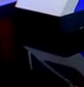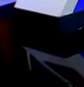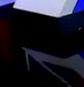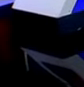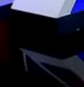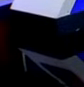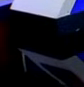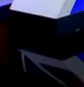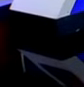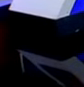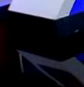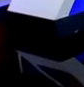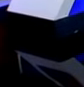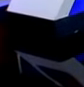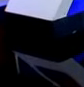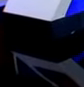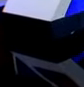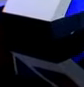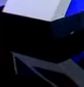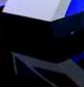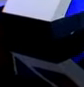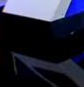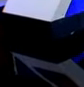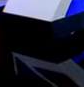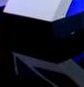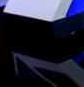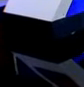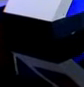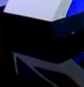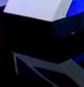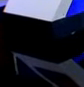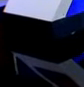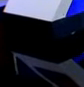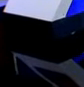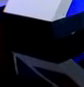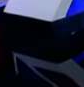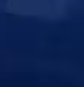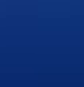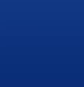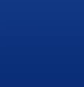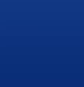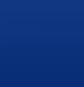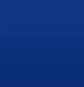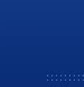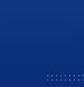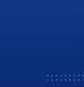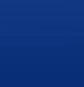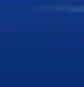noche, nos vamos. Nos vemos mañana, yo con ustedes en breve. Buen descanso.